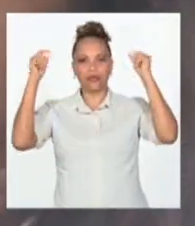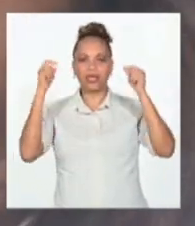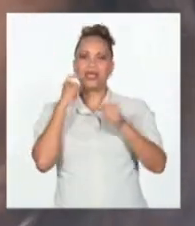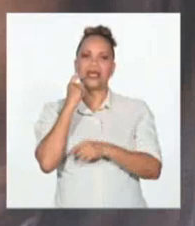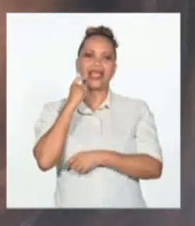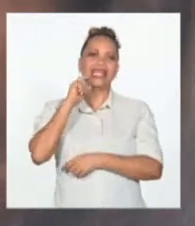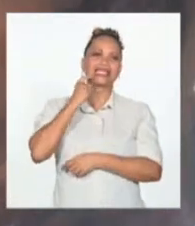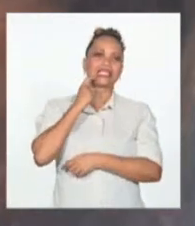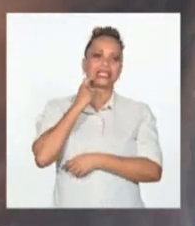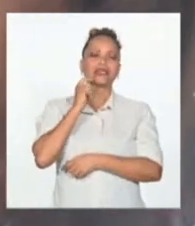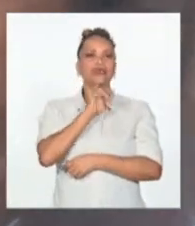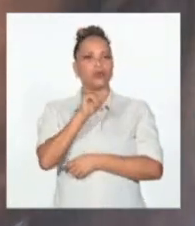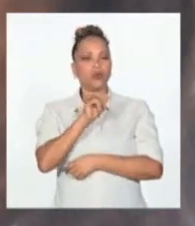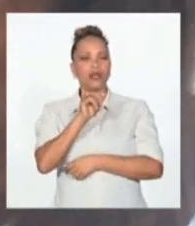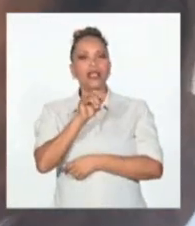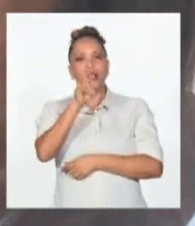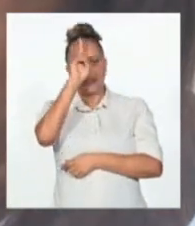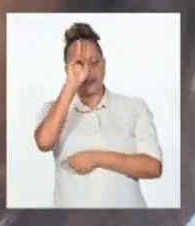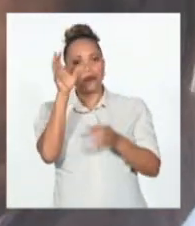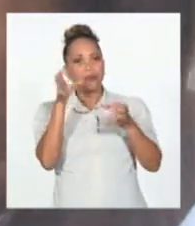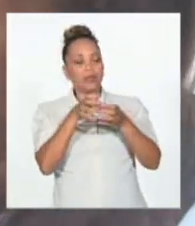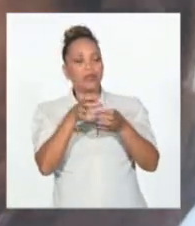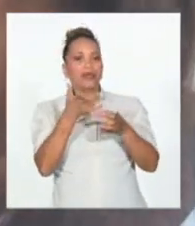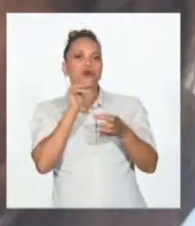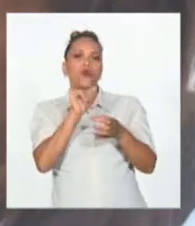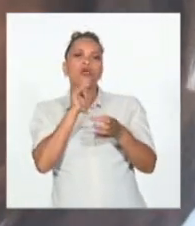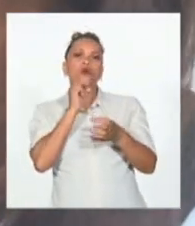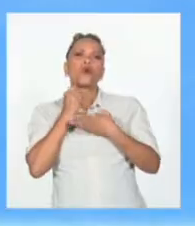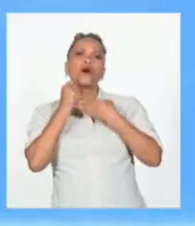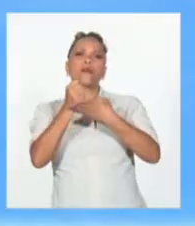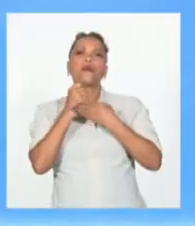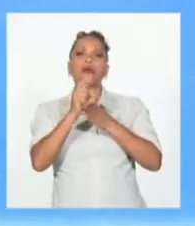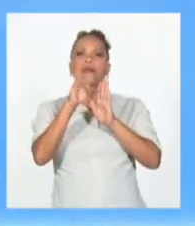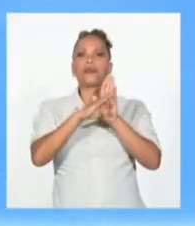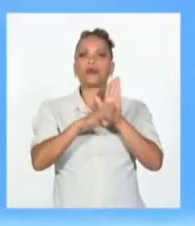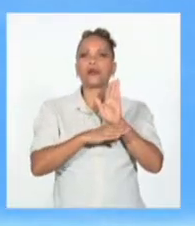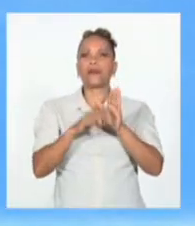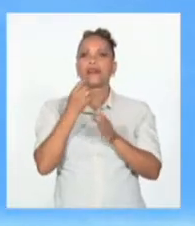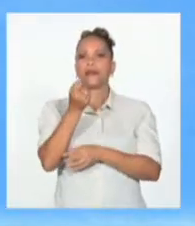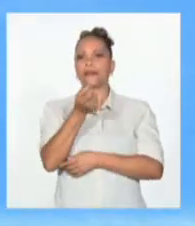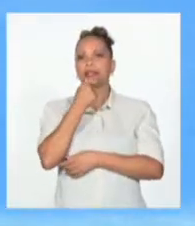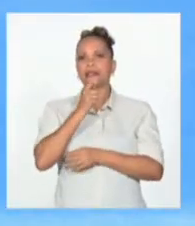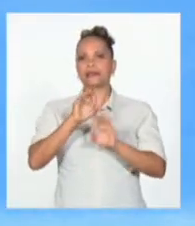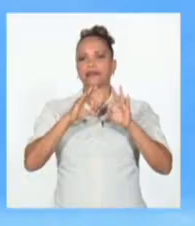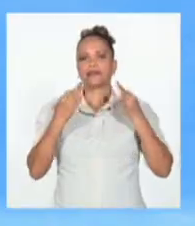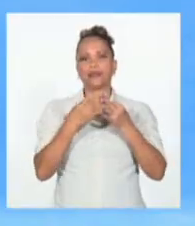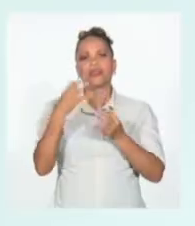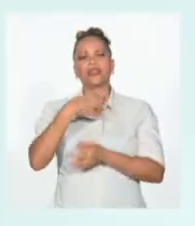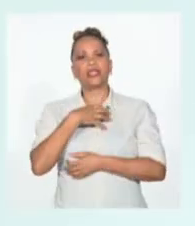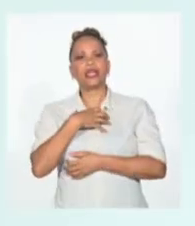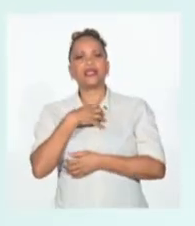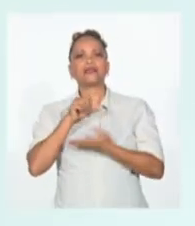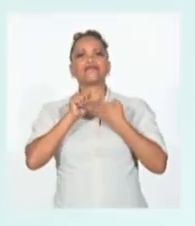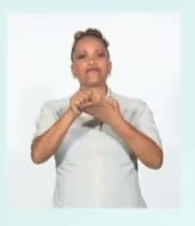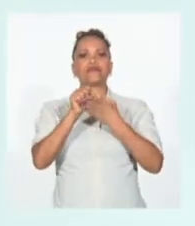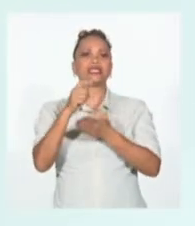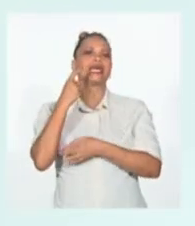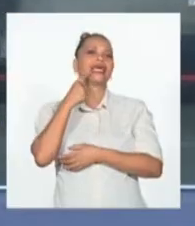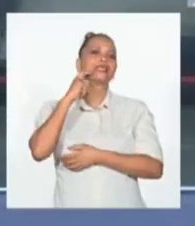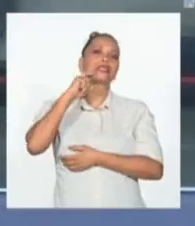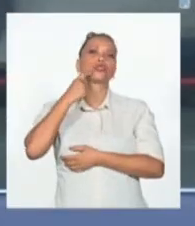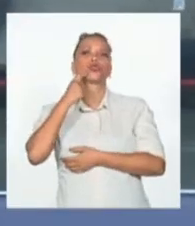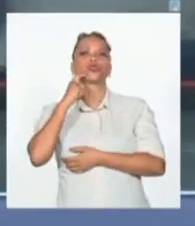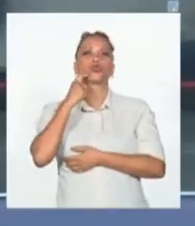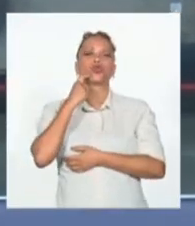Esta clínica se inserta como un apoyo al programa de medicina familiar. Tiene servicio de estomatología, también tiene servicio